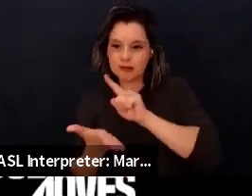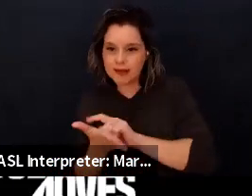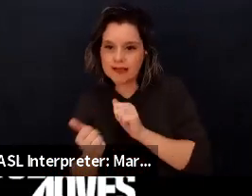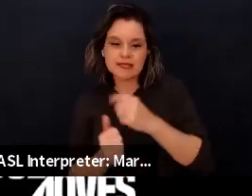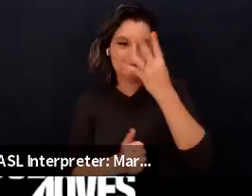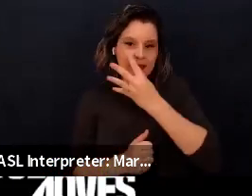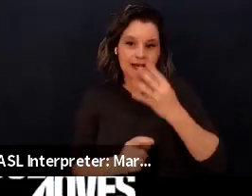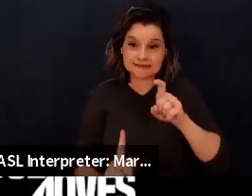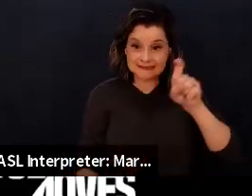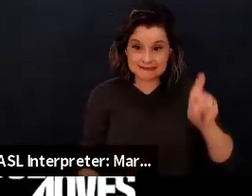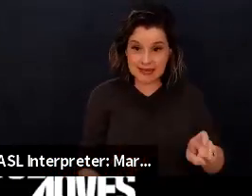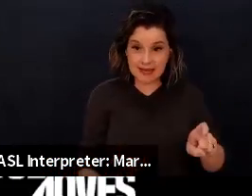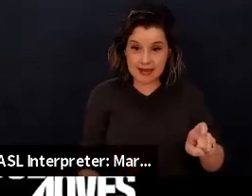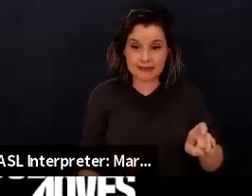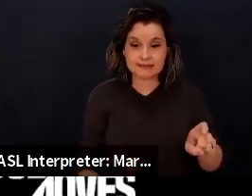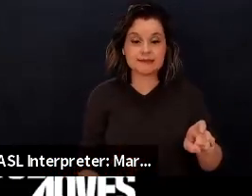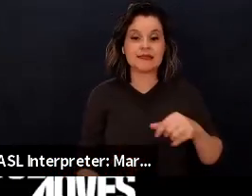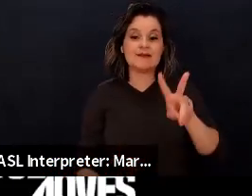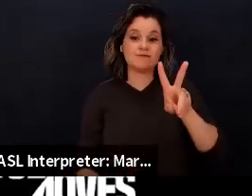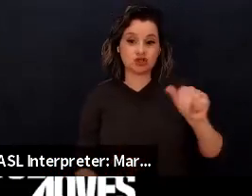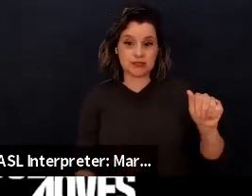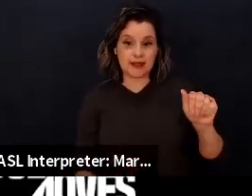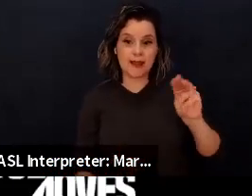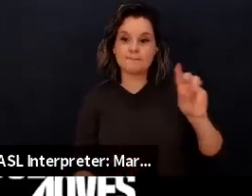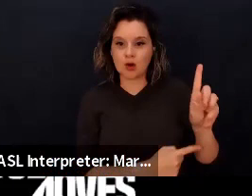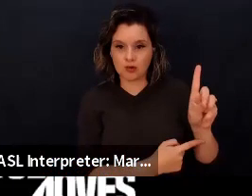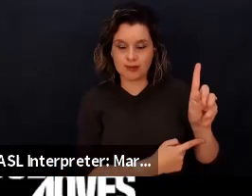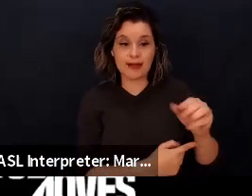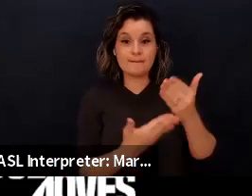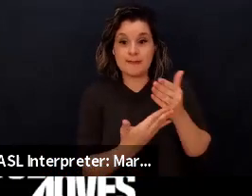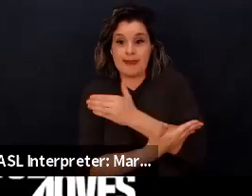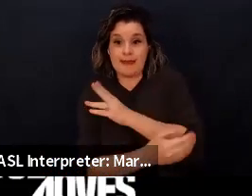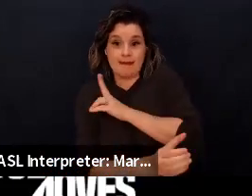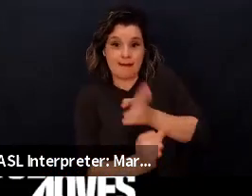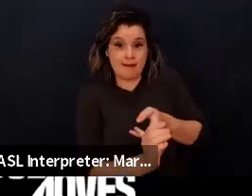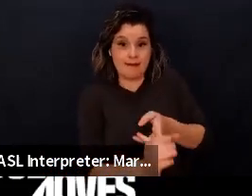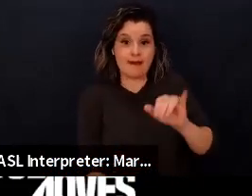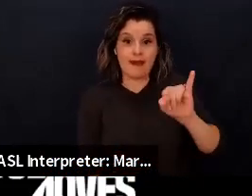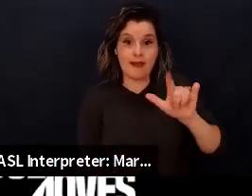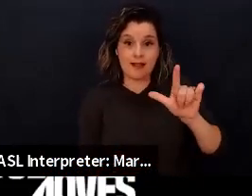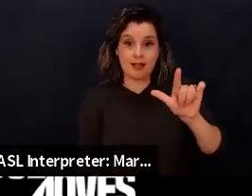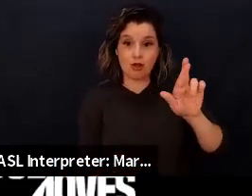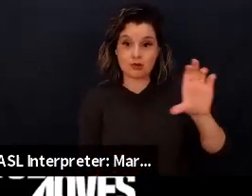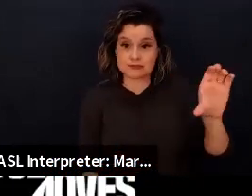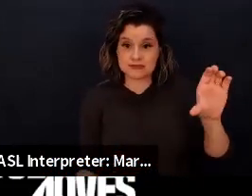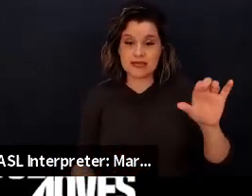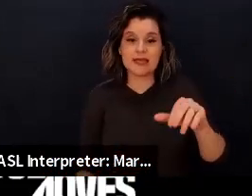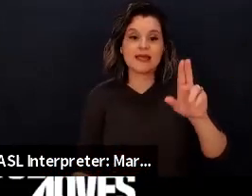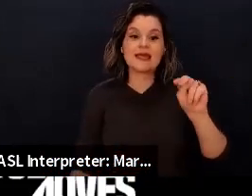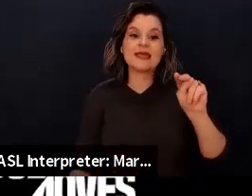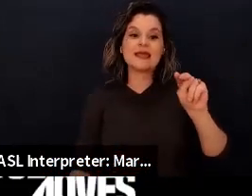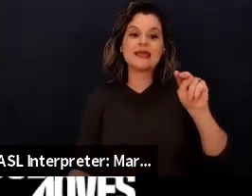en Texas, Virginia y Maryland. Antes de unirse a ILRC, Nithya